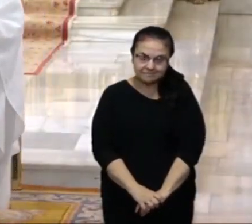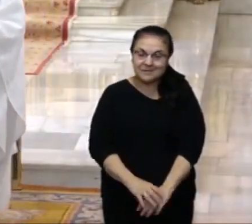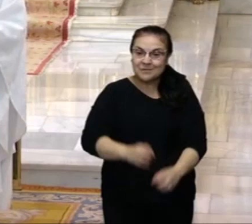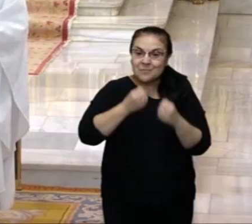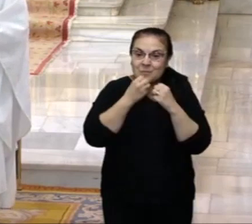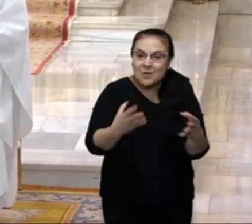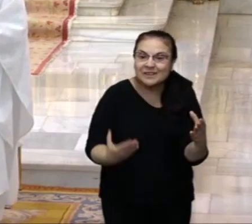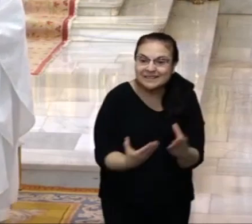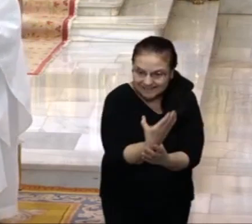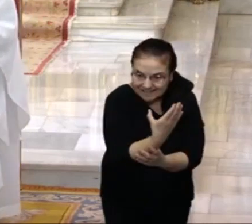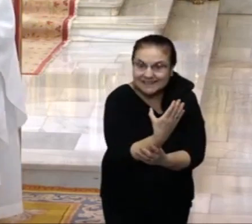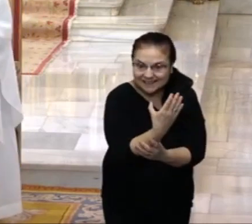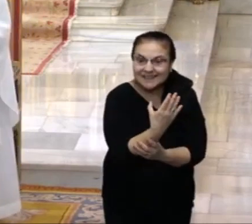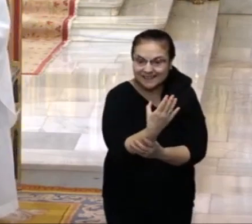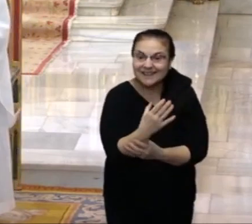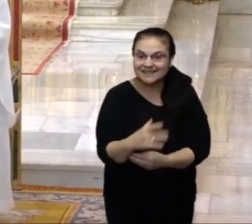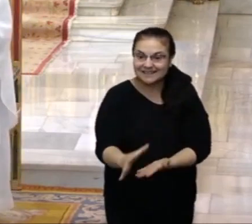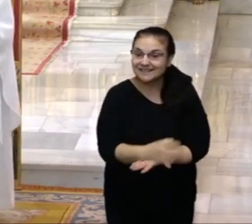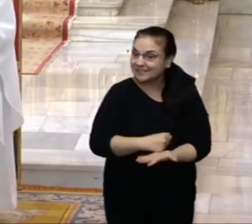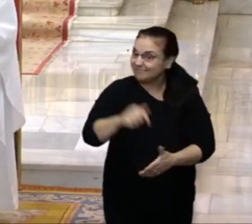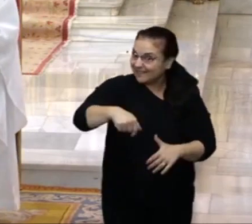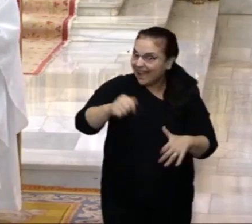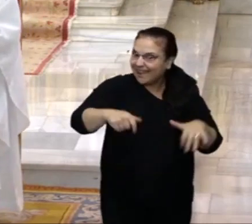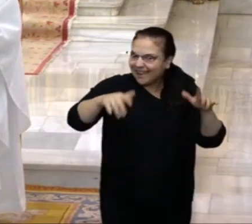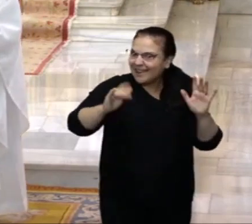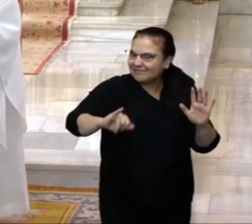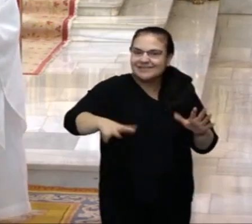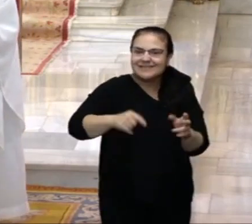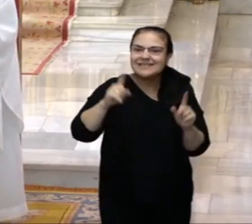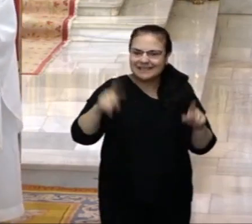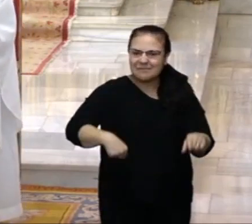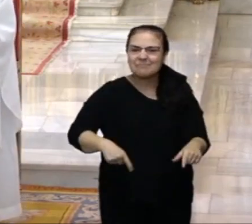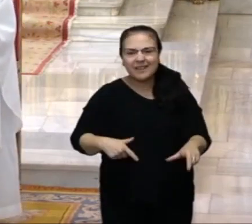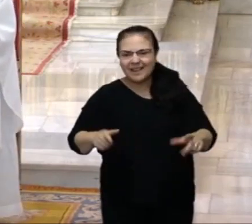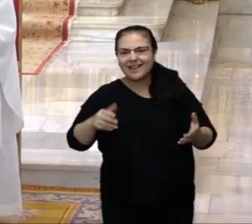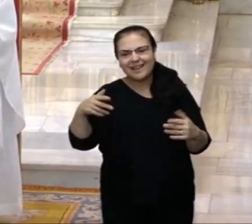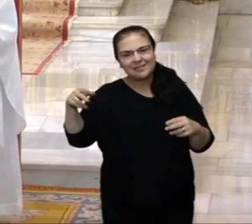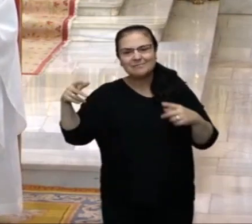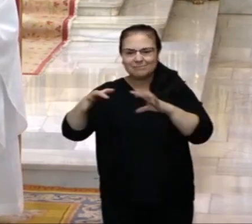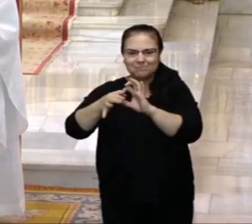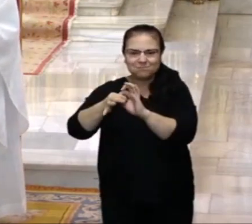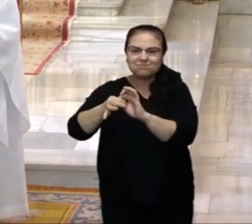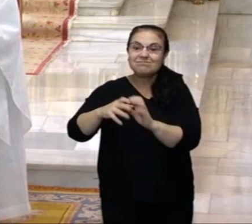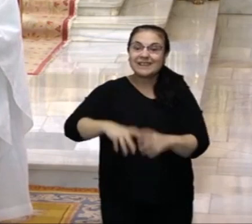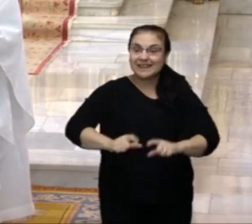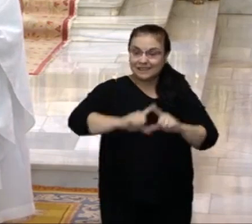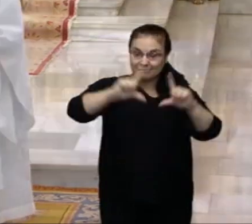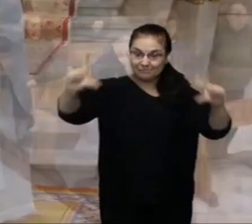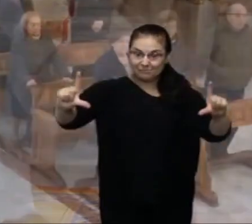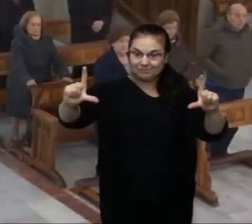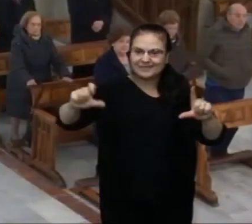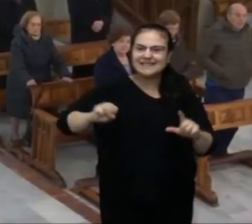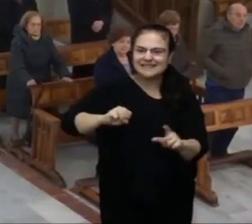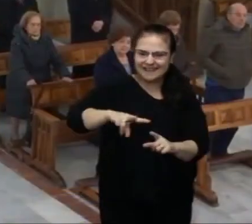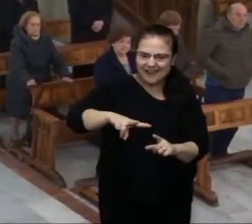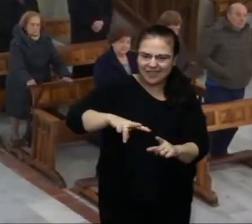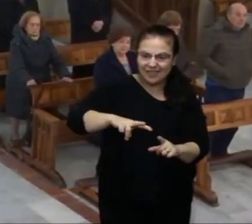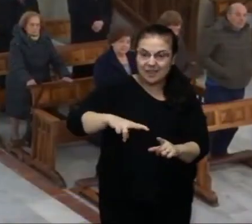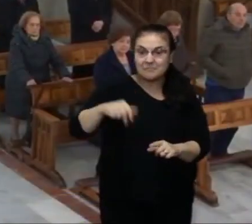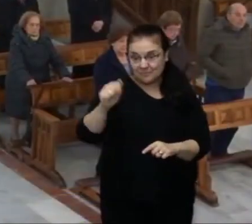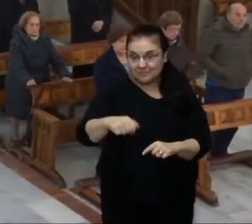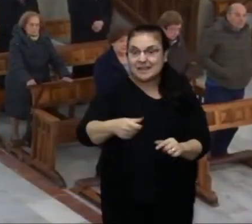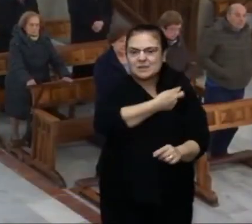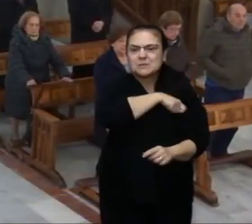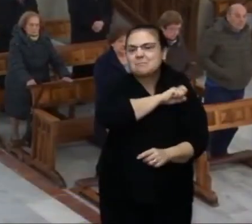Buenos días a todos los presentes y a los que nos siguen a través de la cadena 13 Televisión, en España y